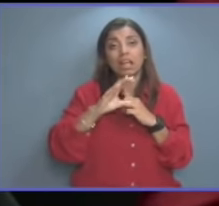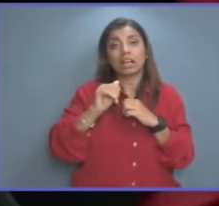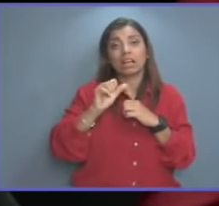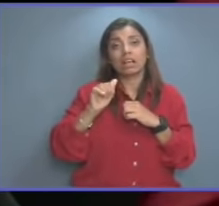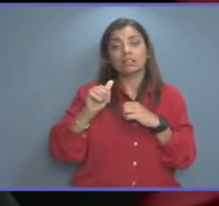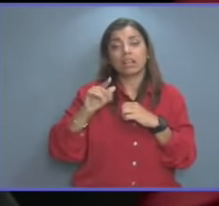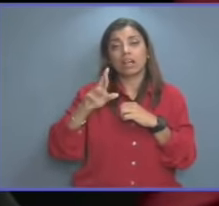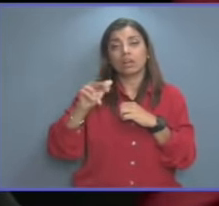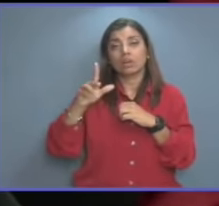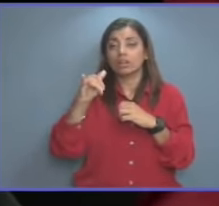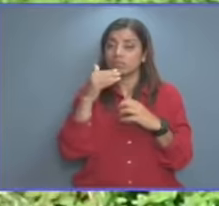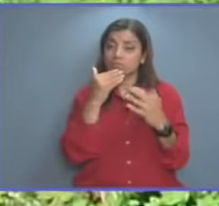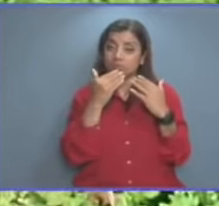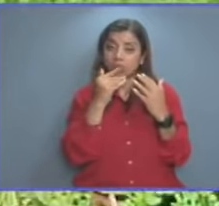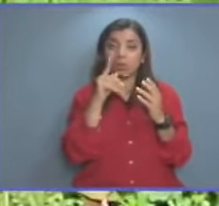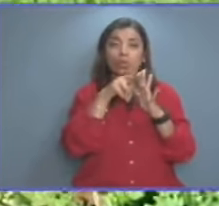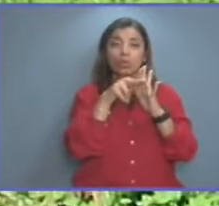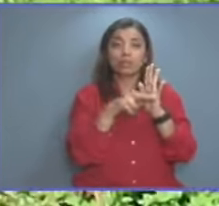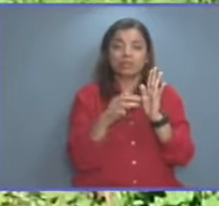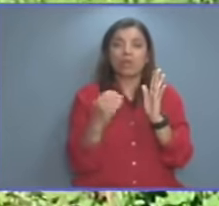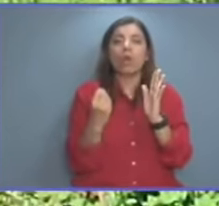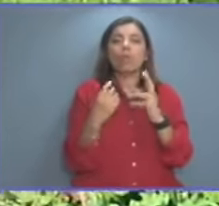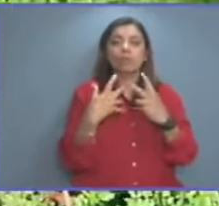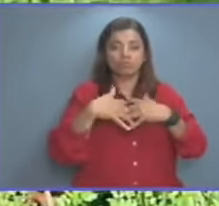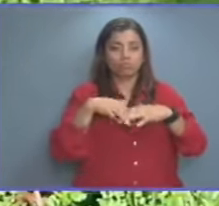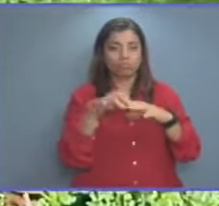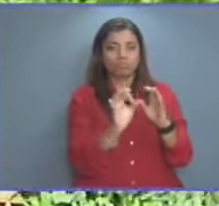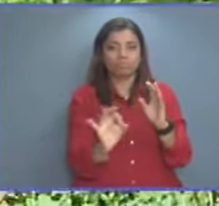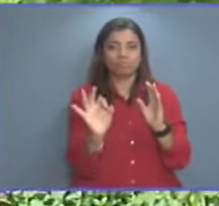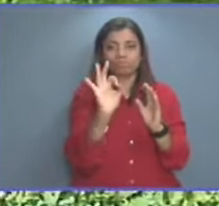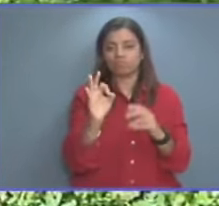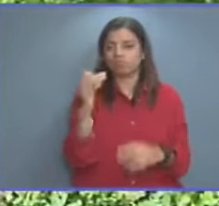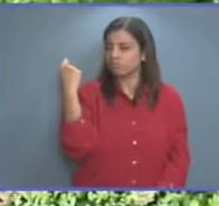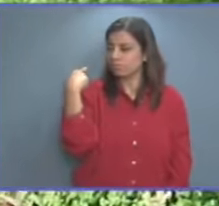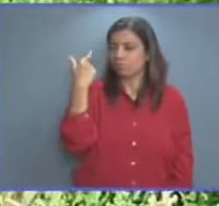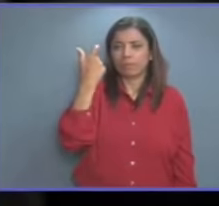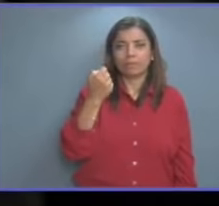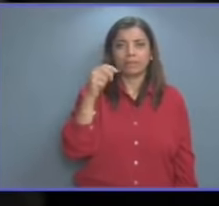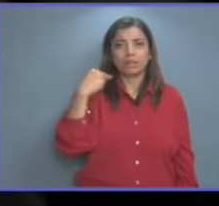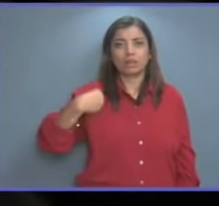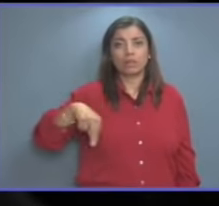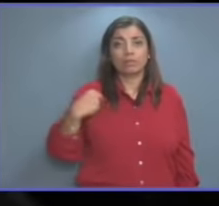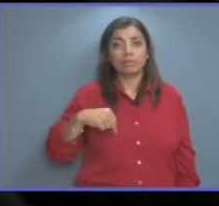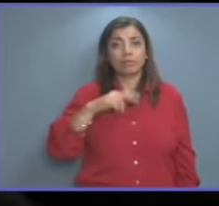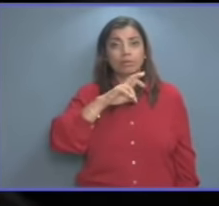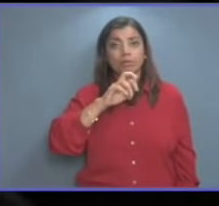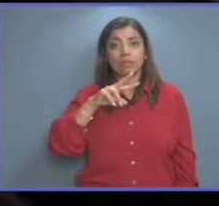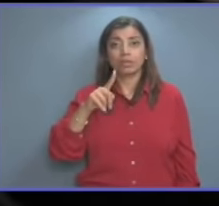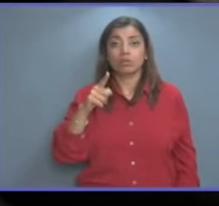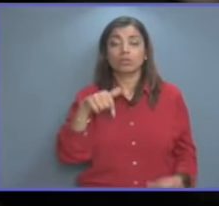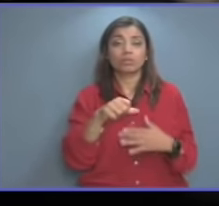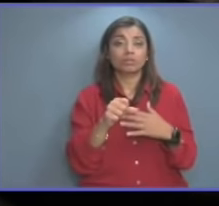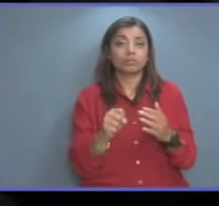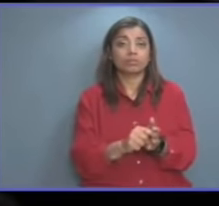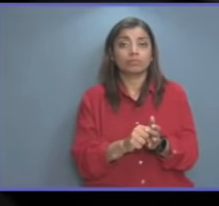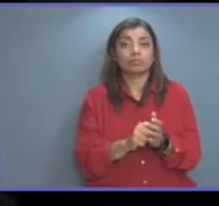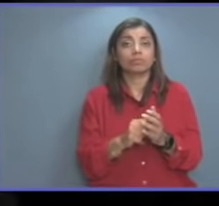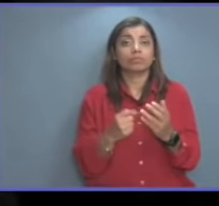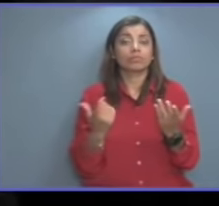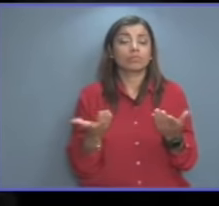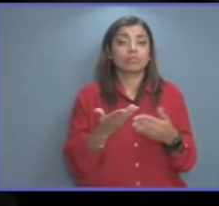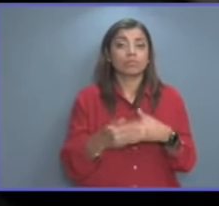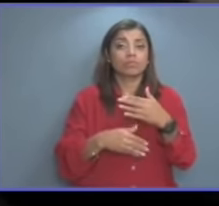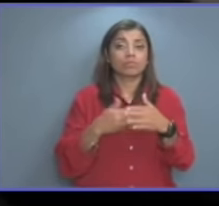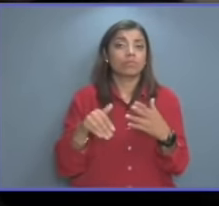para fortalecer la normativa esta ley presentada a inicios de noviembre del año 2021 ante la asamblea legislativa continúa